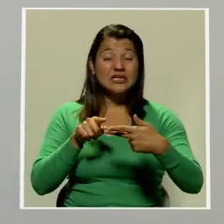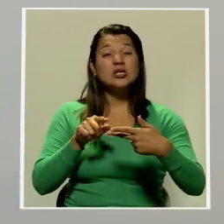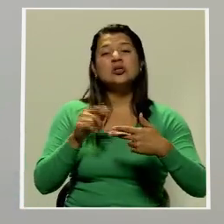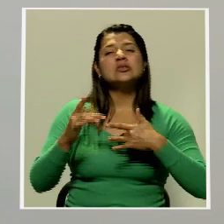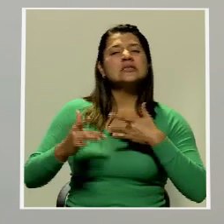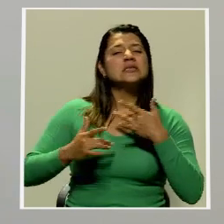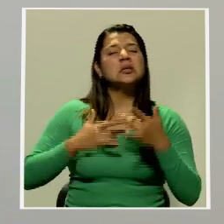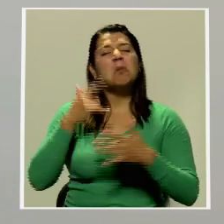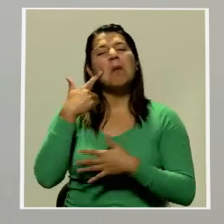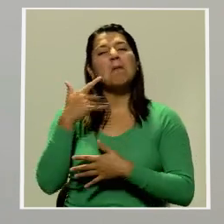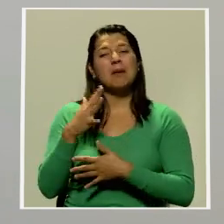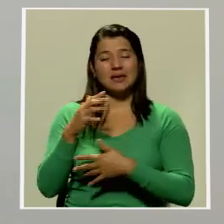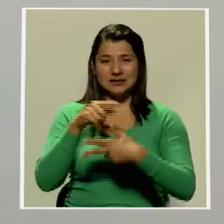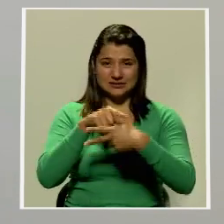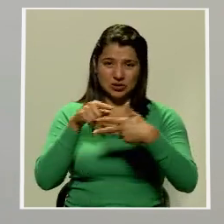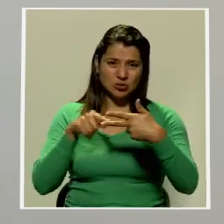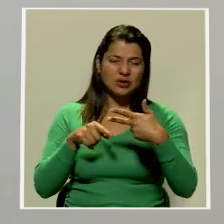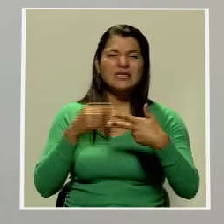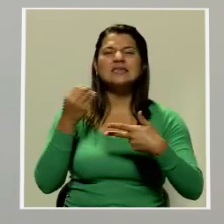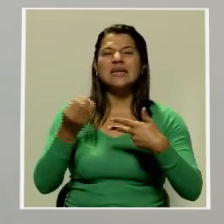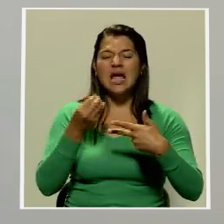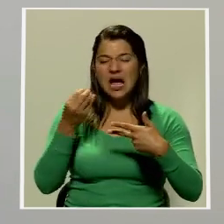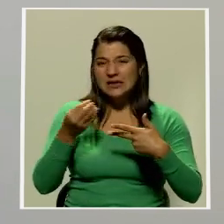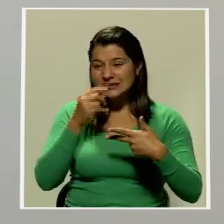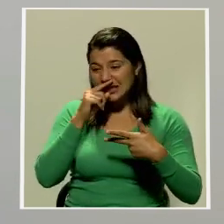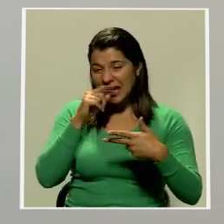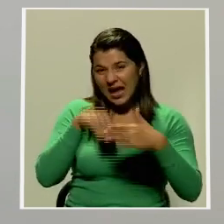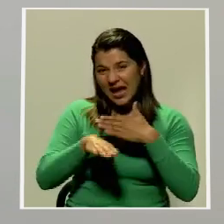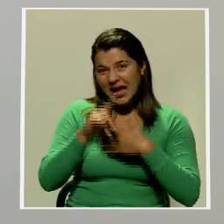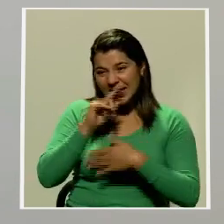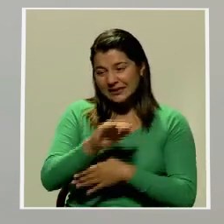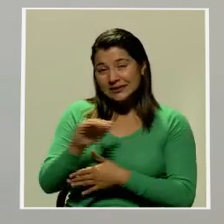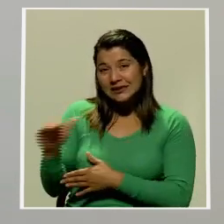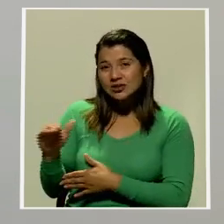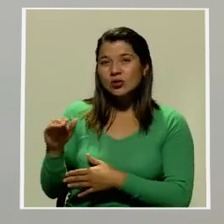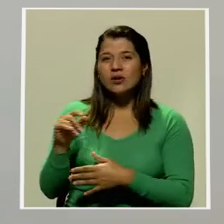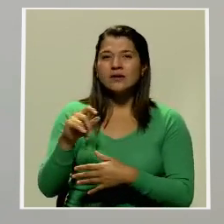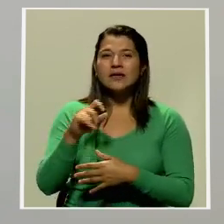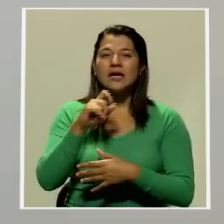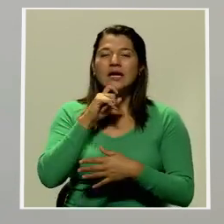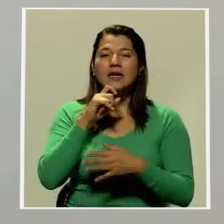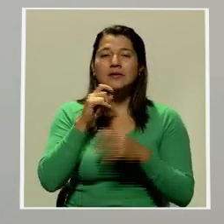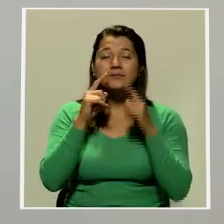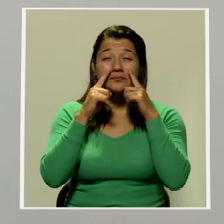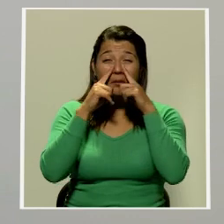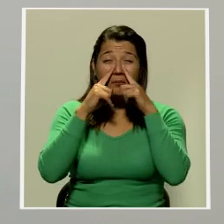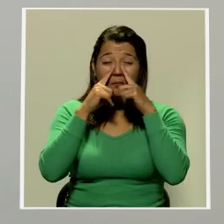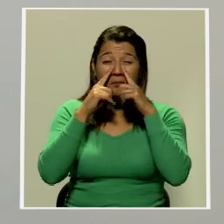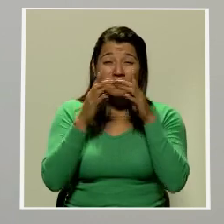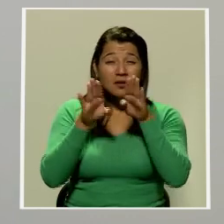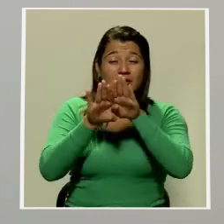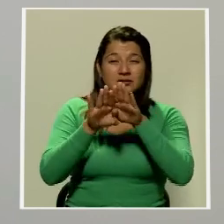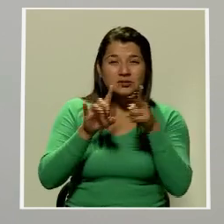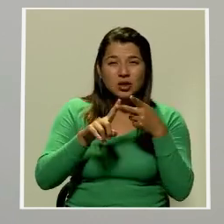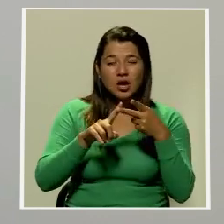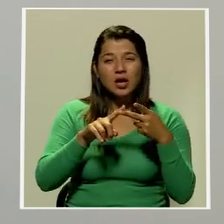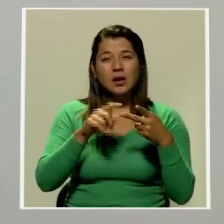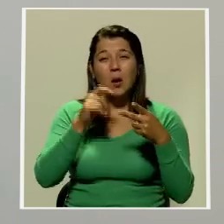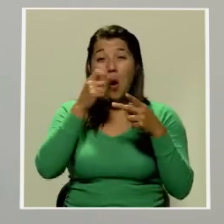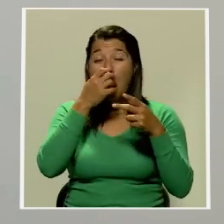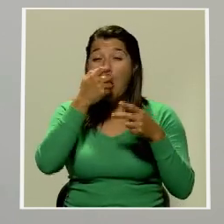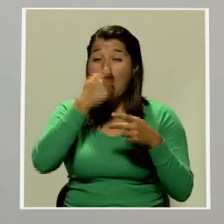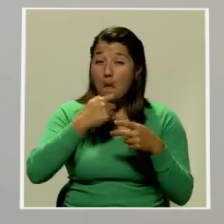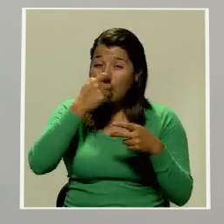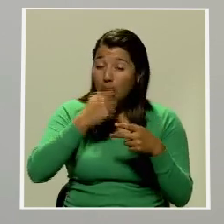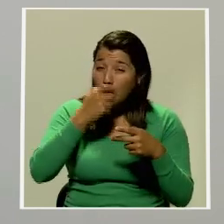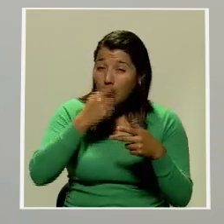niños solamente van a provocar obstrucción nasal, moquera, tos que en algunos se torna productiva, la